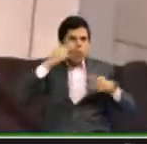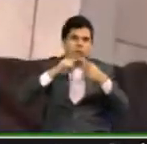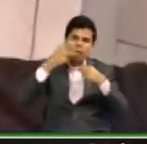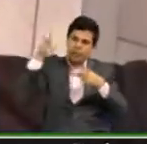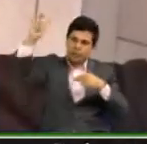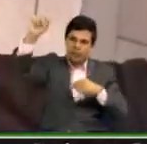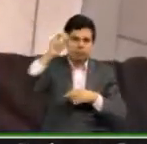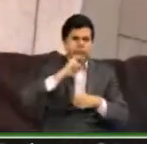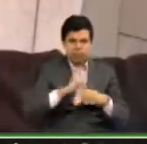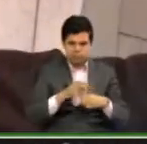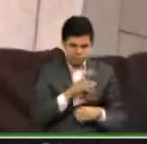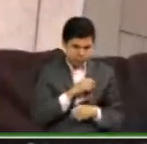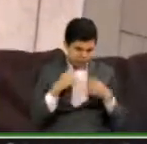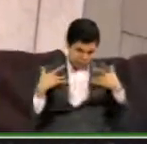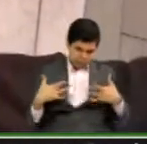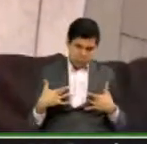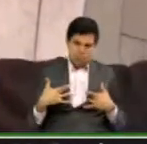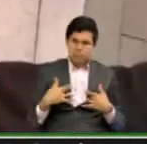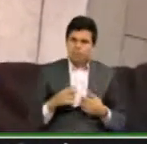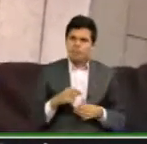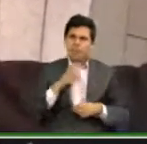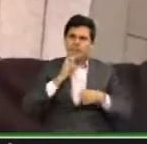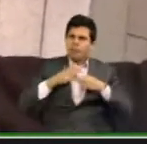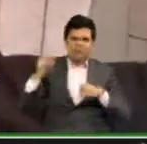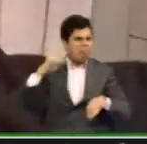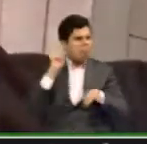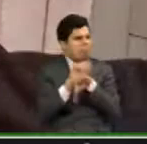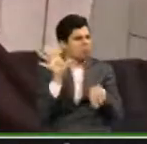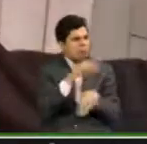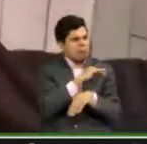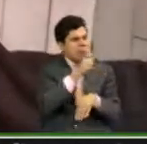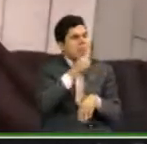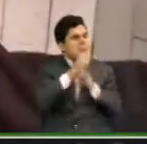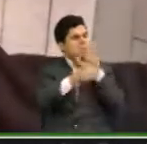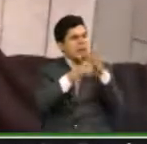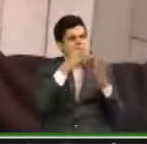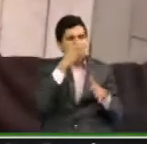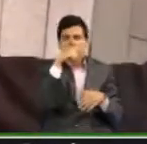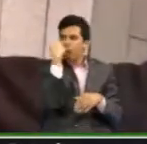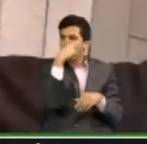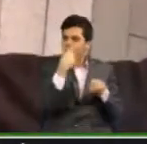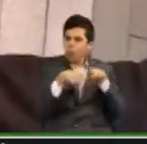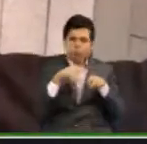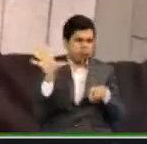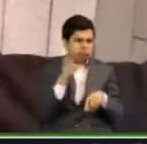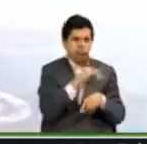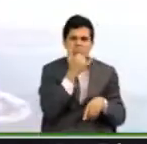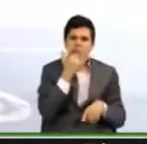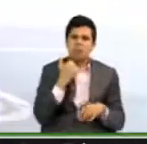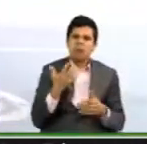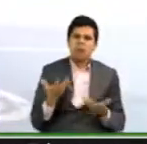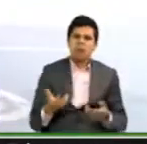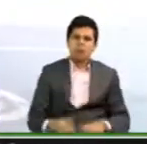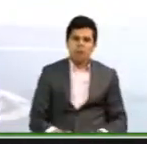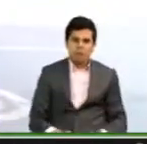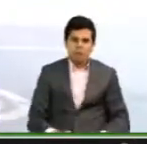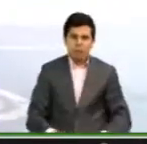desilusión. A nosotros los colombianos nos tienen como narcotraficantes, como guerrilleros y como mala racha. En pocas palabras.